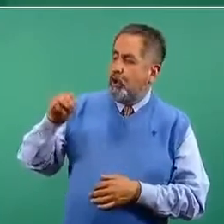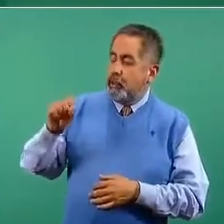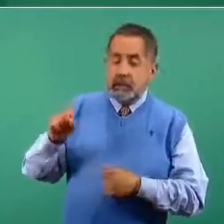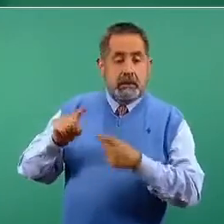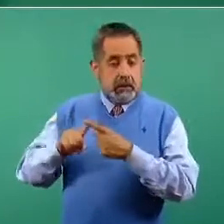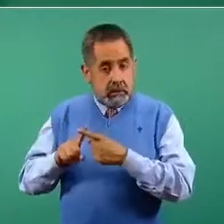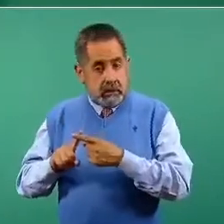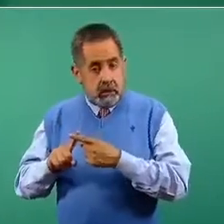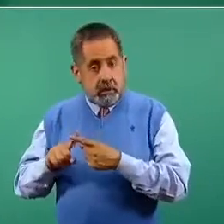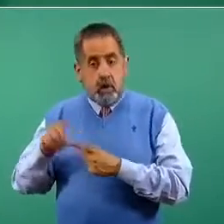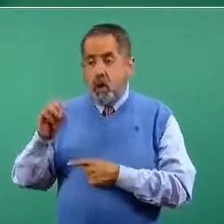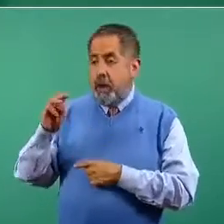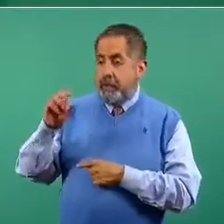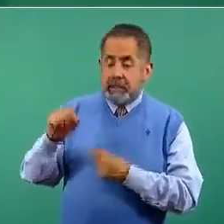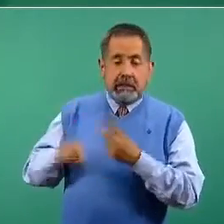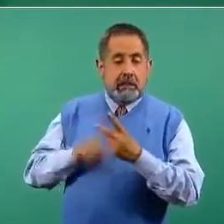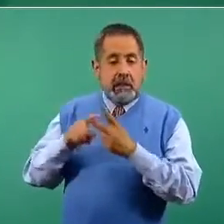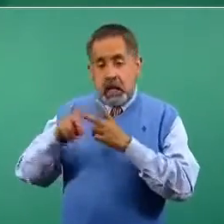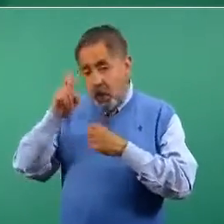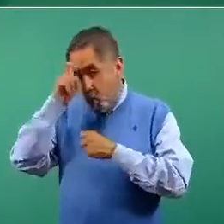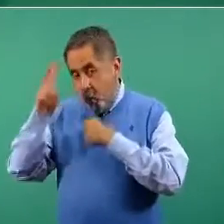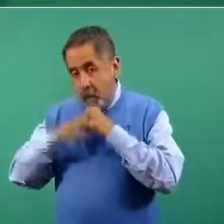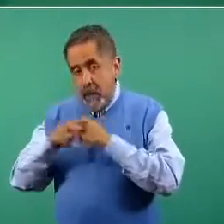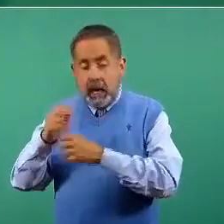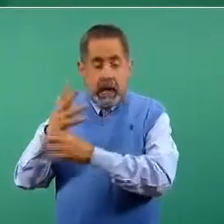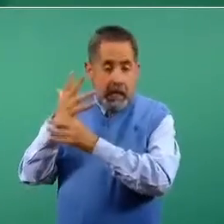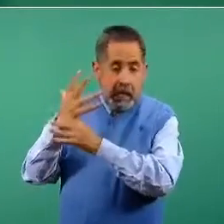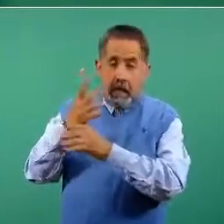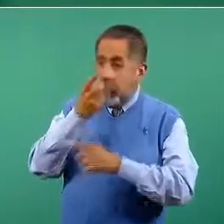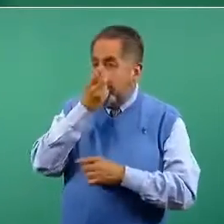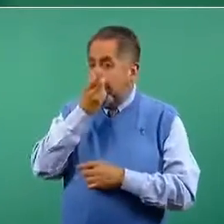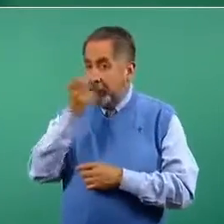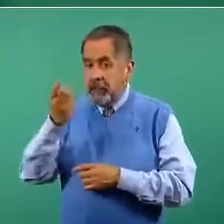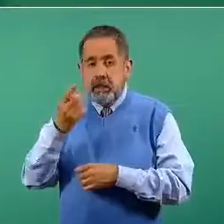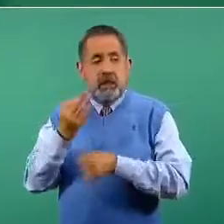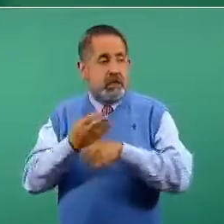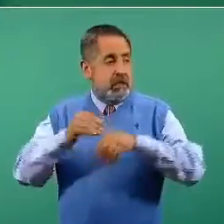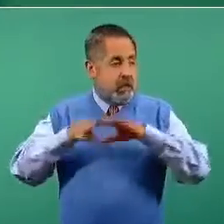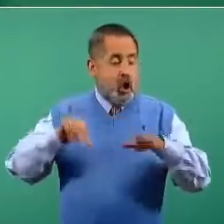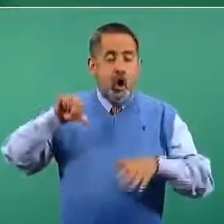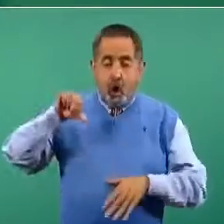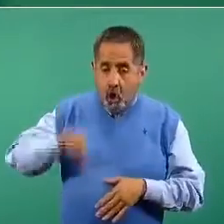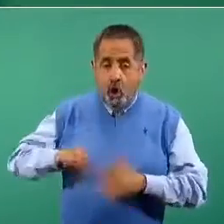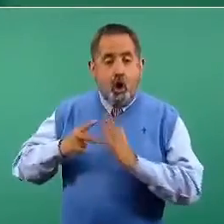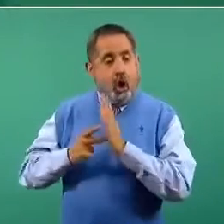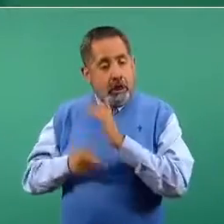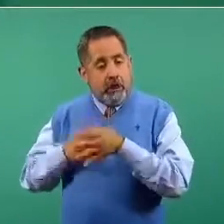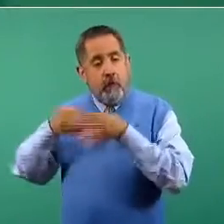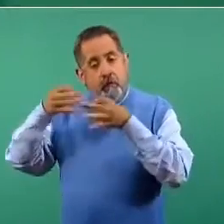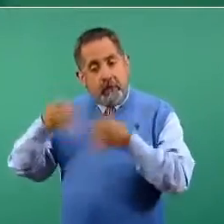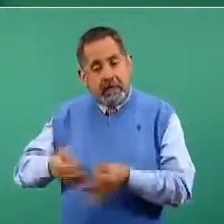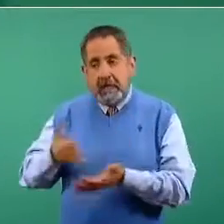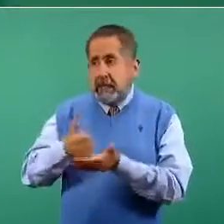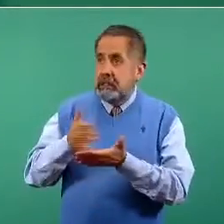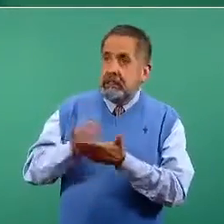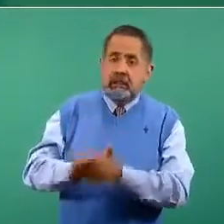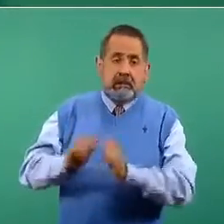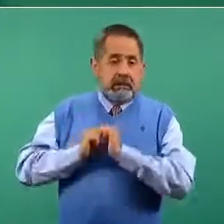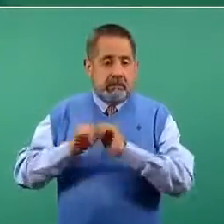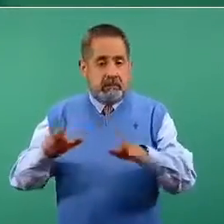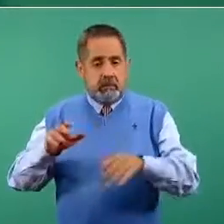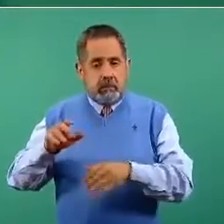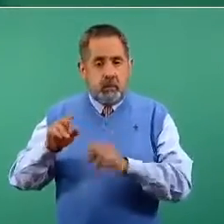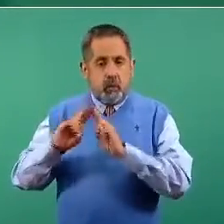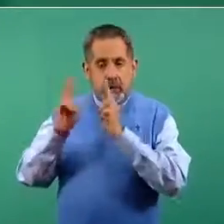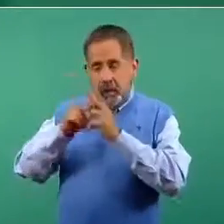momento la Organización Mundial de la Salud y la Agencia Europea de Medicamentos, y que hoy ratifica oficialmente la Agencia Europea de